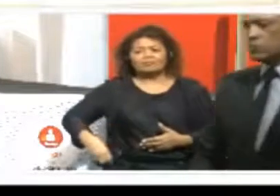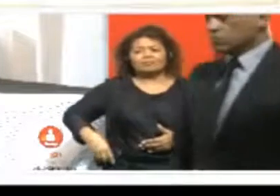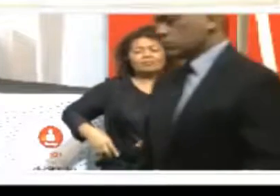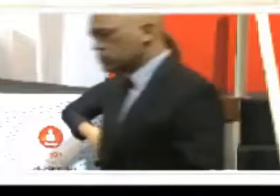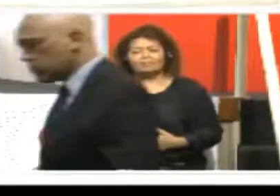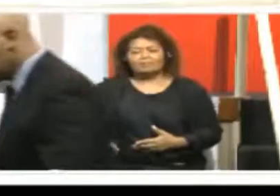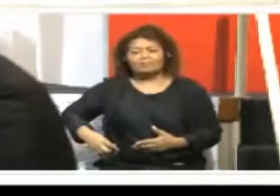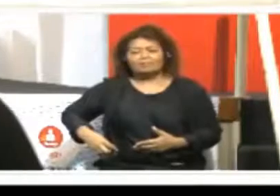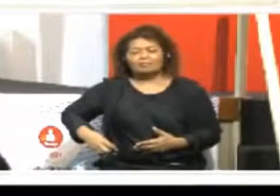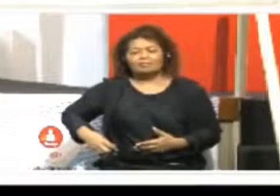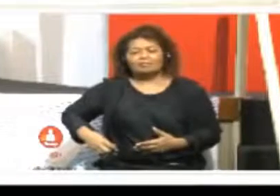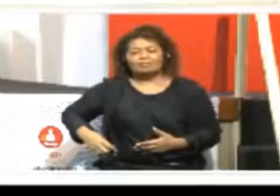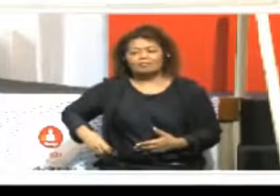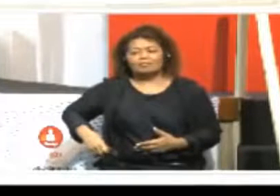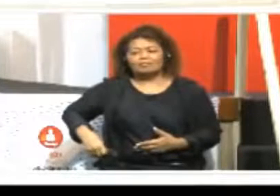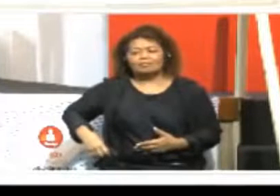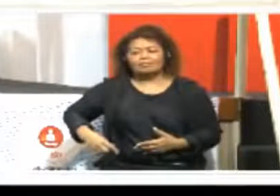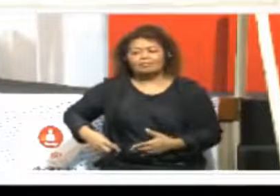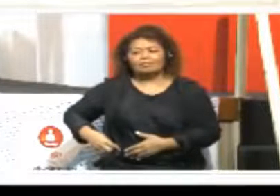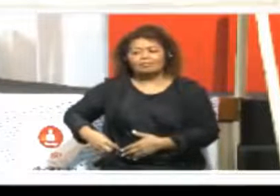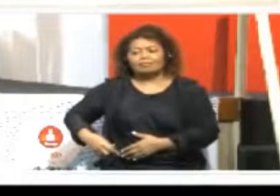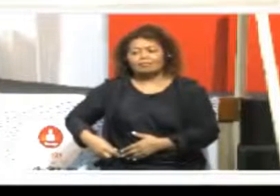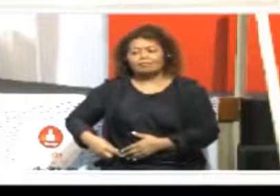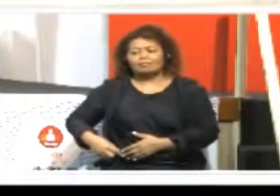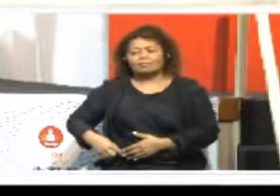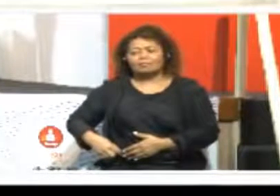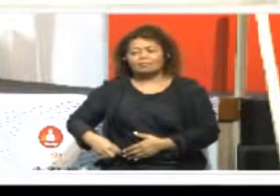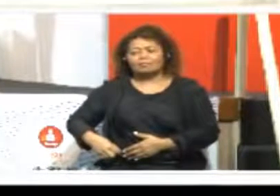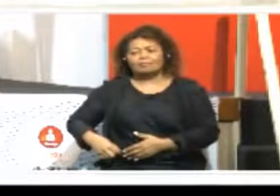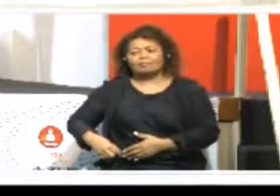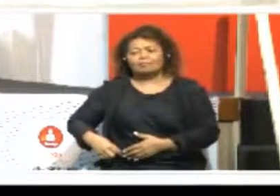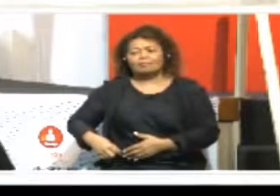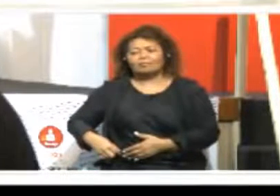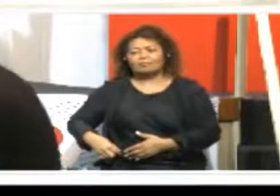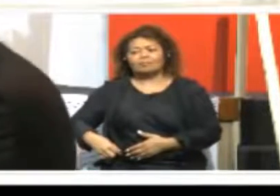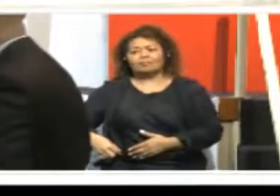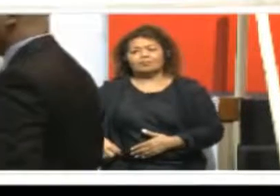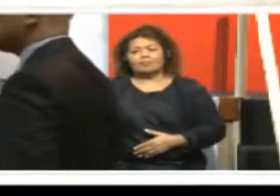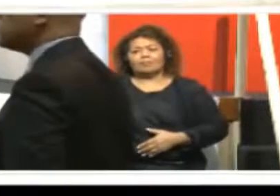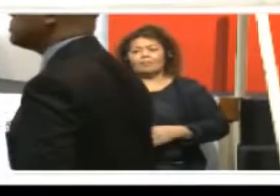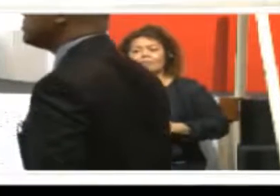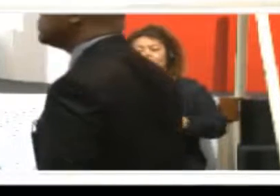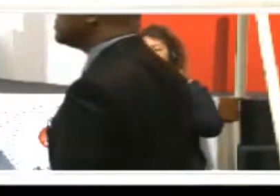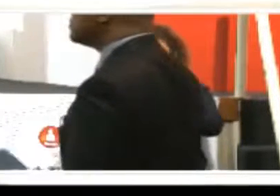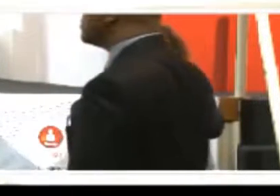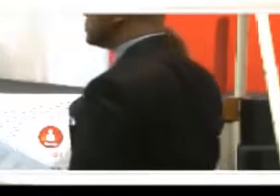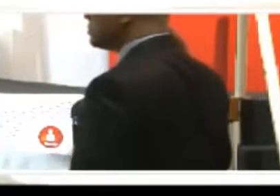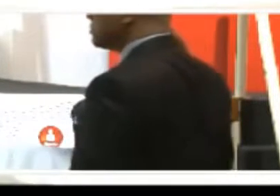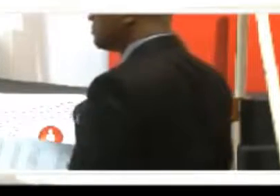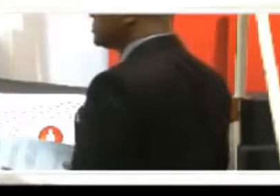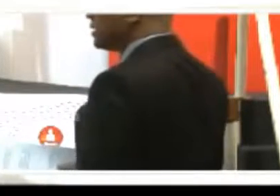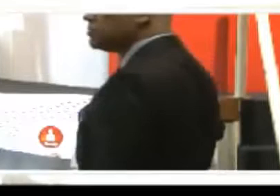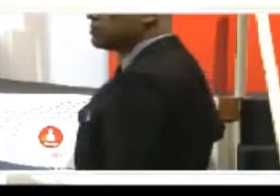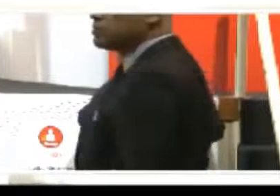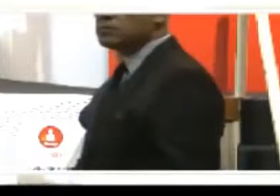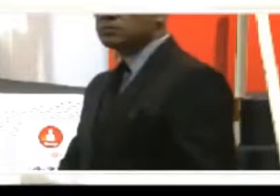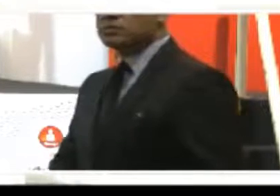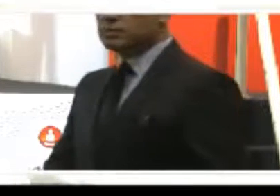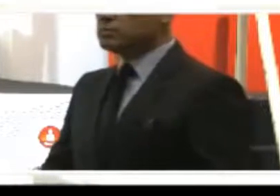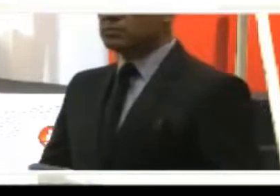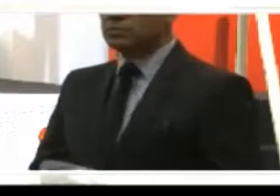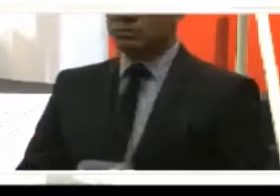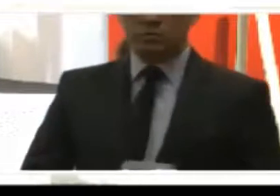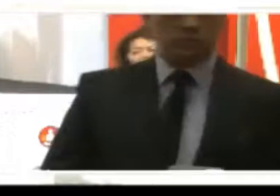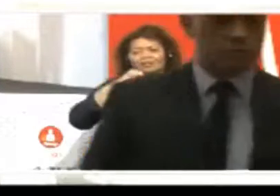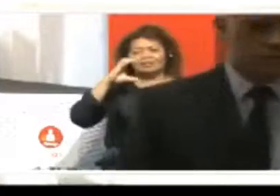política ambiental, en organizaciones no gubernamentales, en finanzas públicas. Esperamos que todos